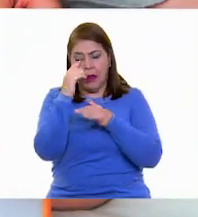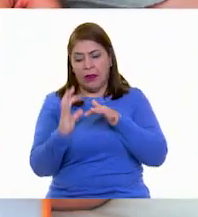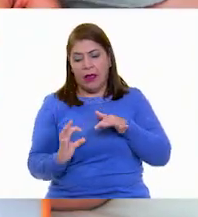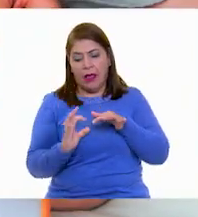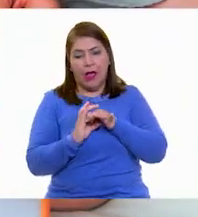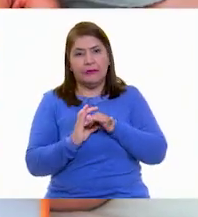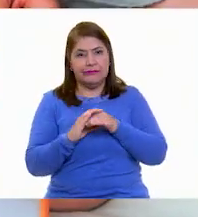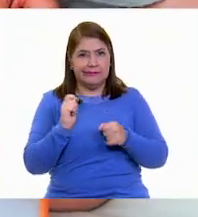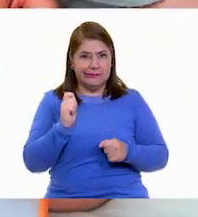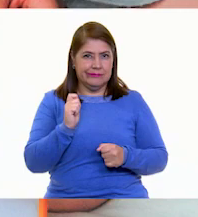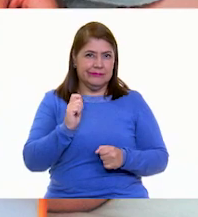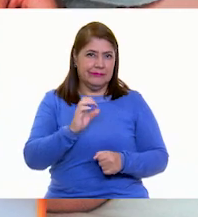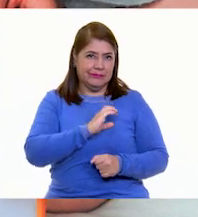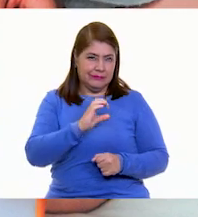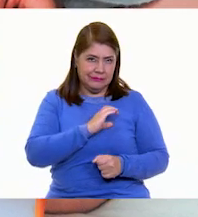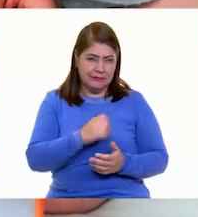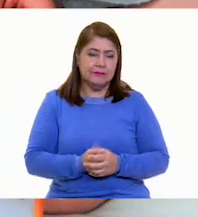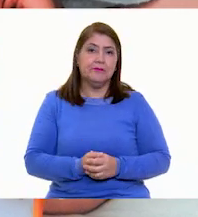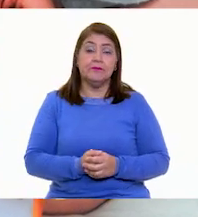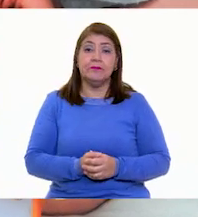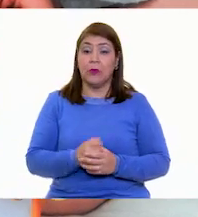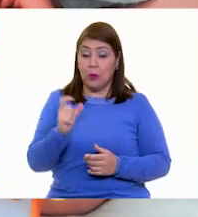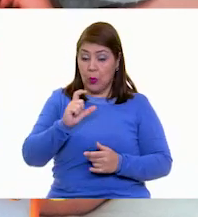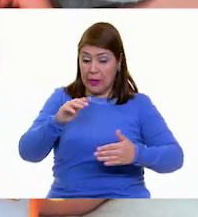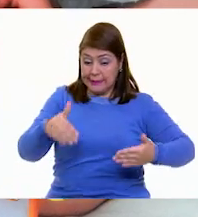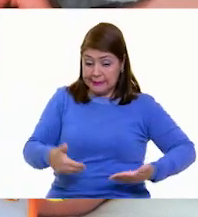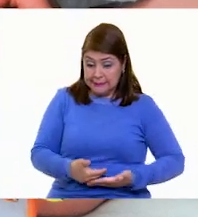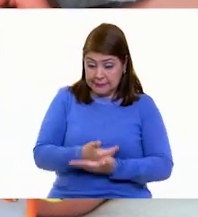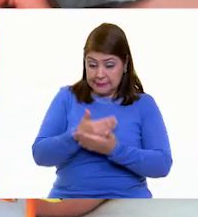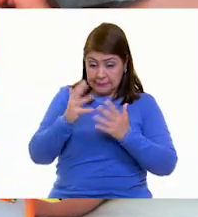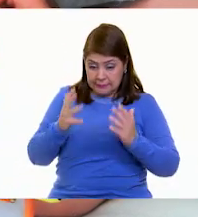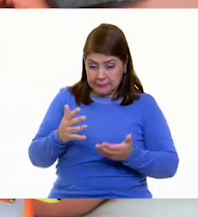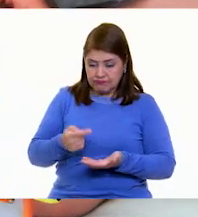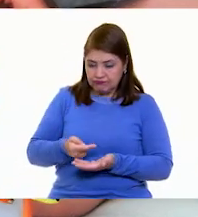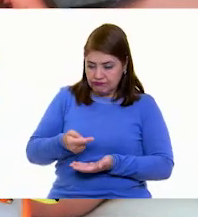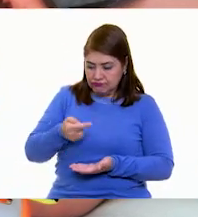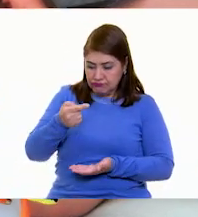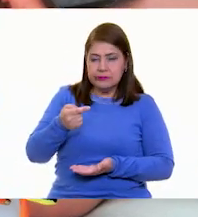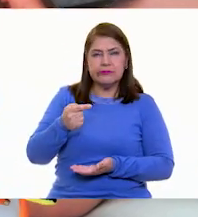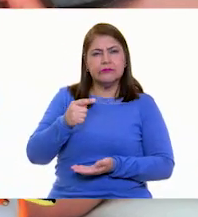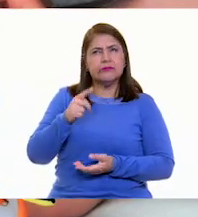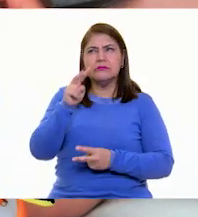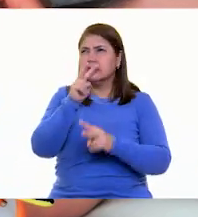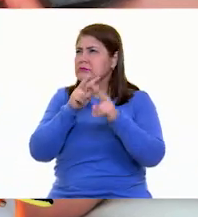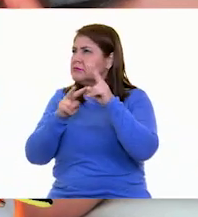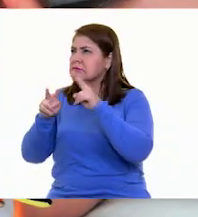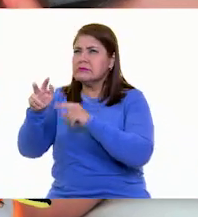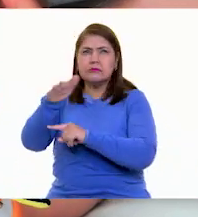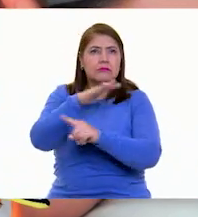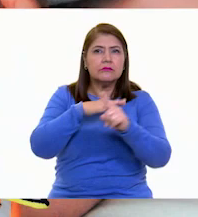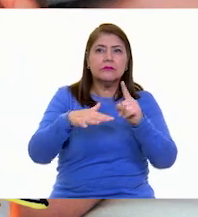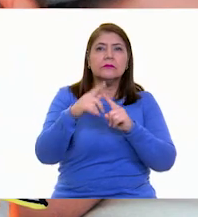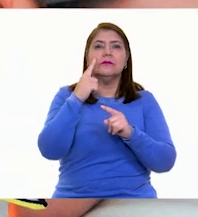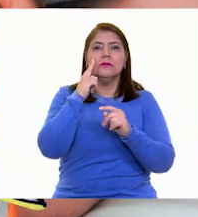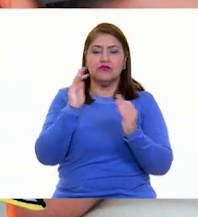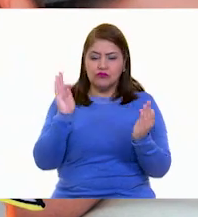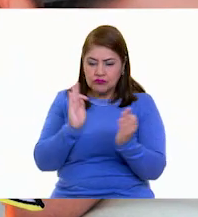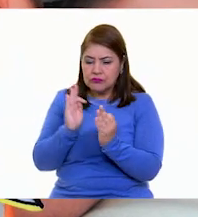afectivo. Una vez que nacemos y estamos leyendo el mundo, podemos tener cercanía con los